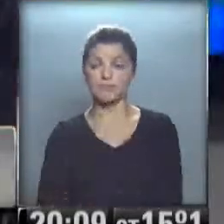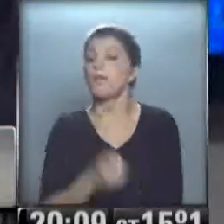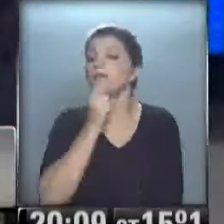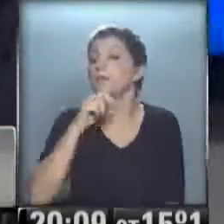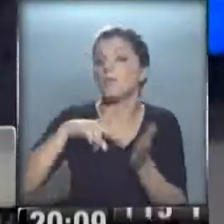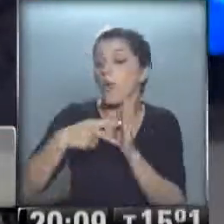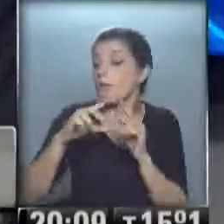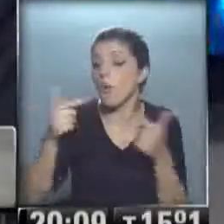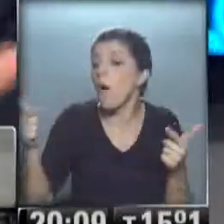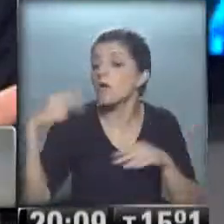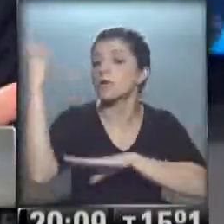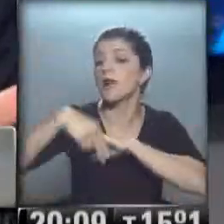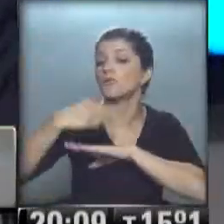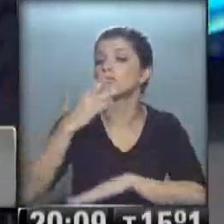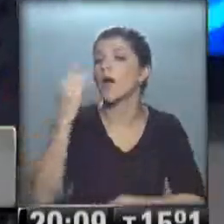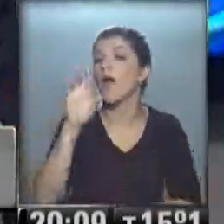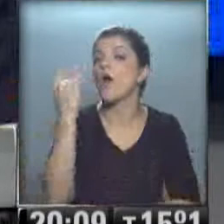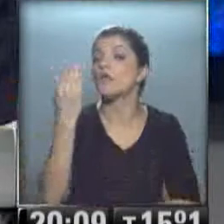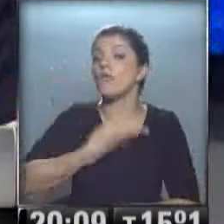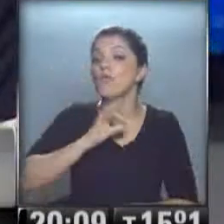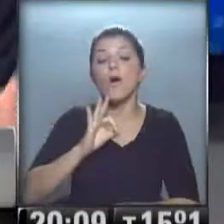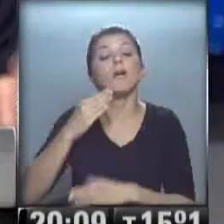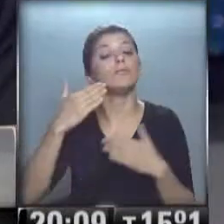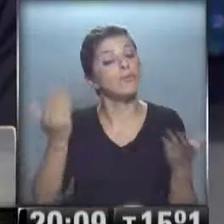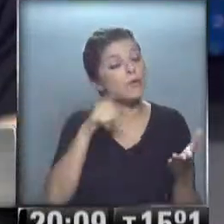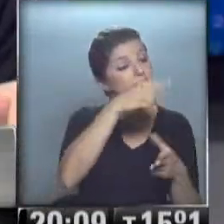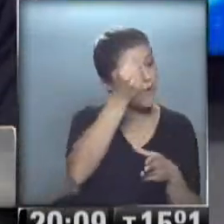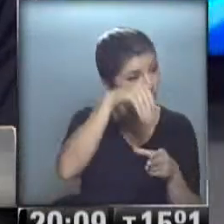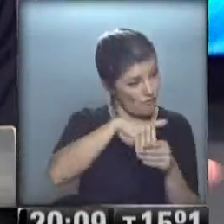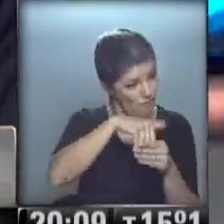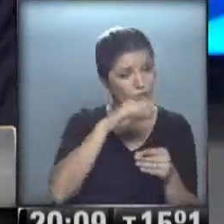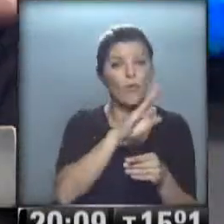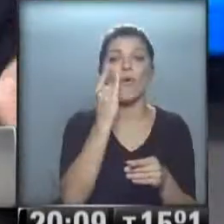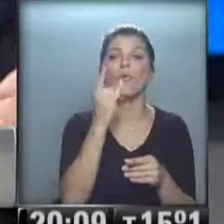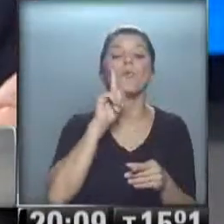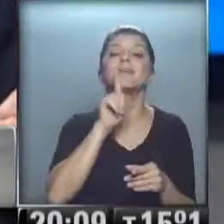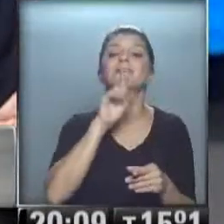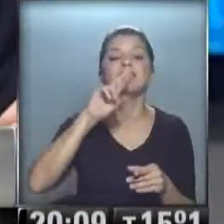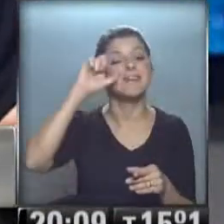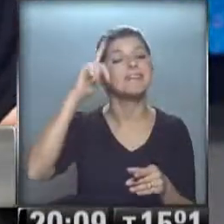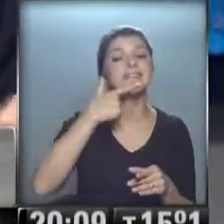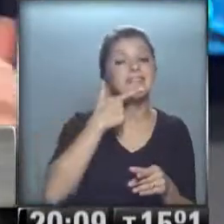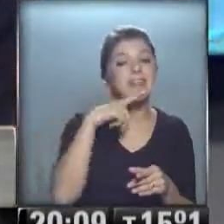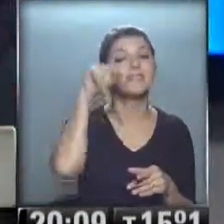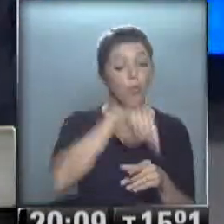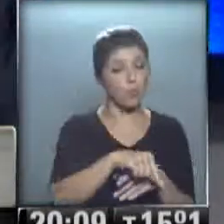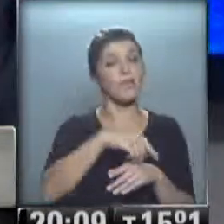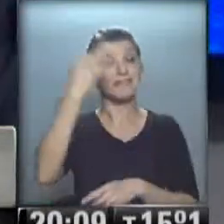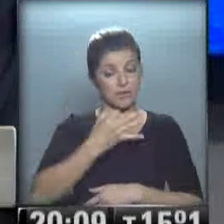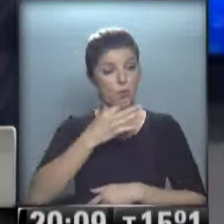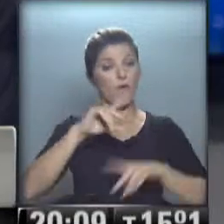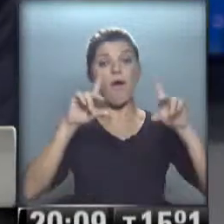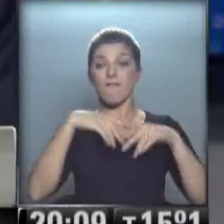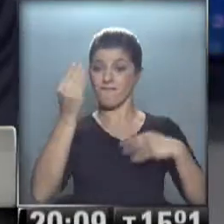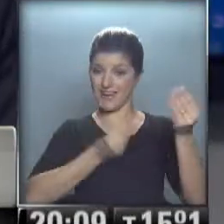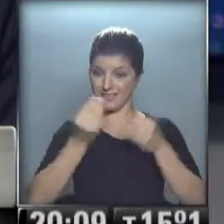problema con la cláusula Rufo, dice que los buitres, estos fondos, Singer, tomen un seguro financiero y cubran